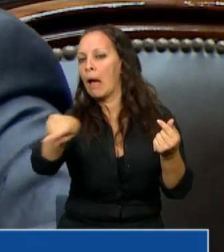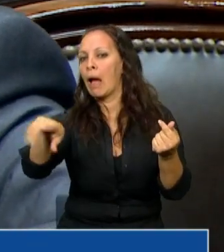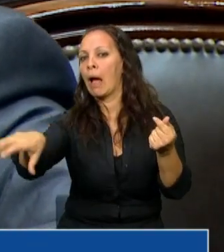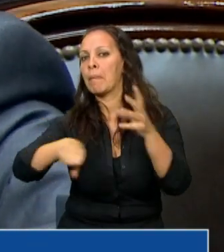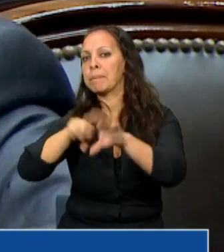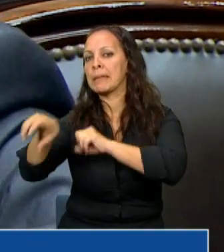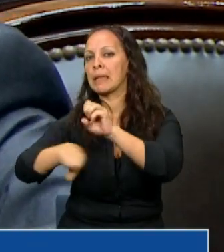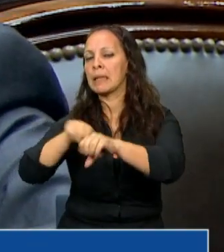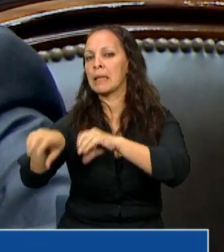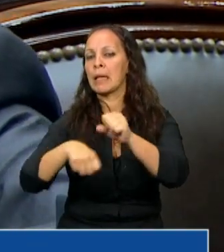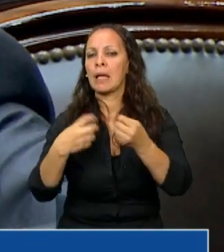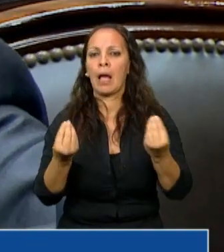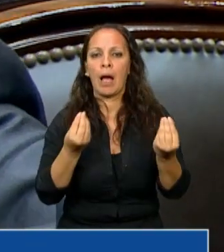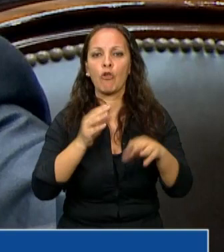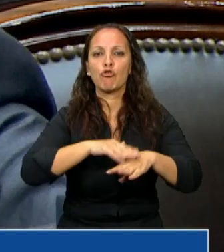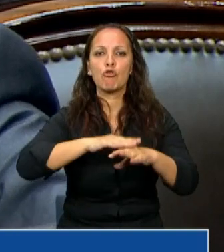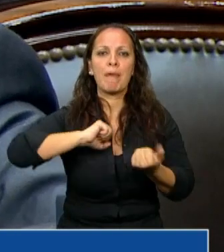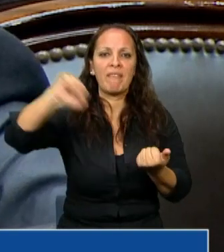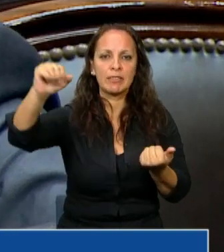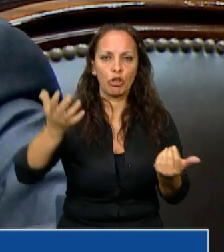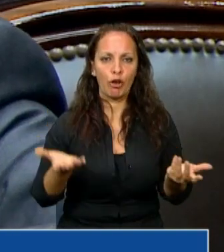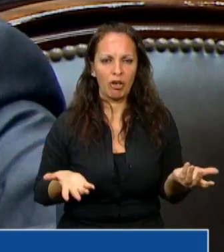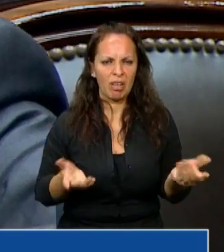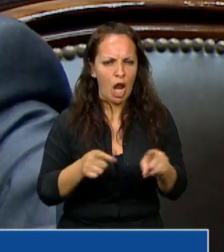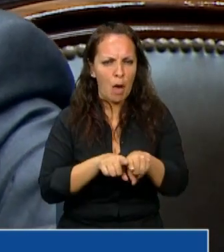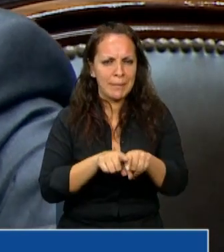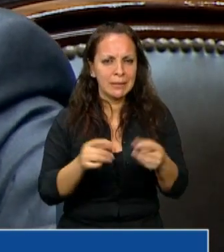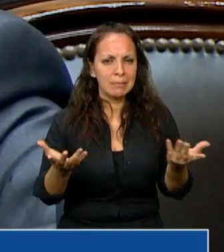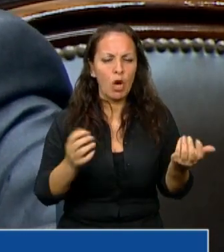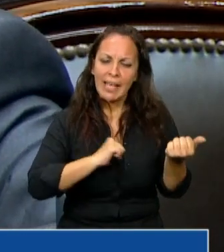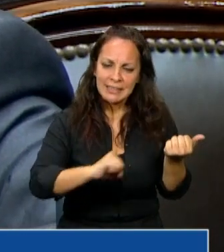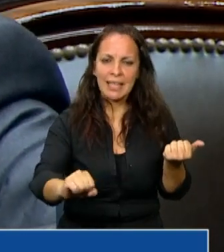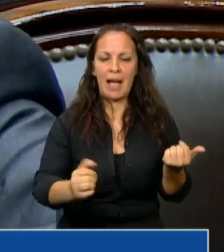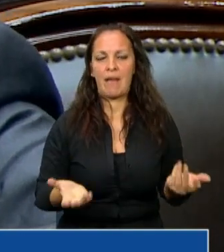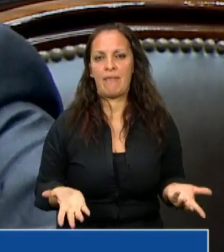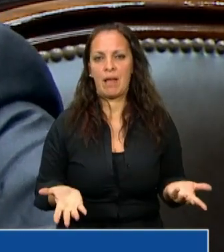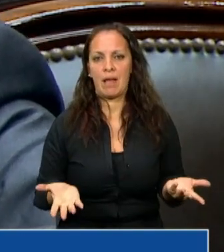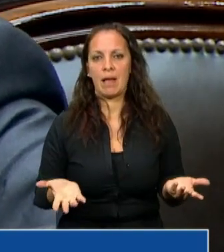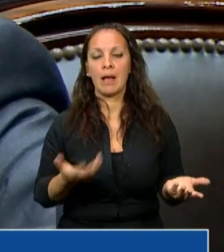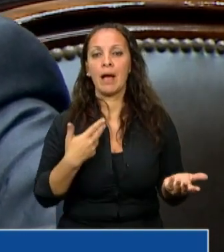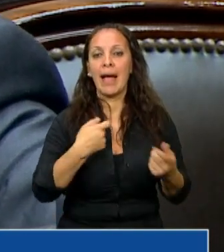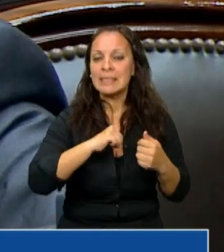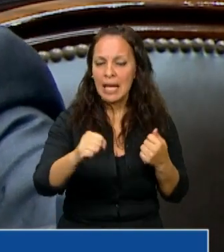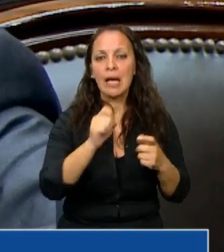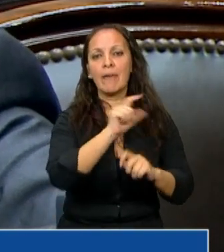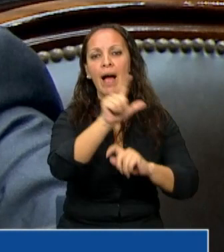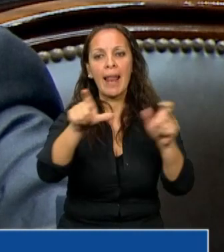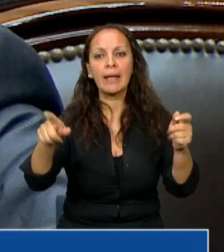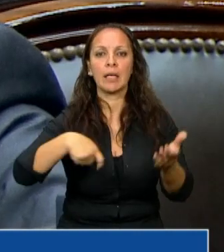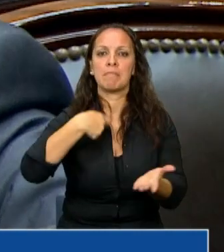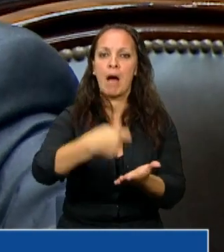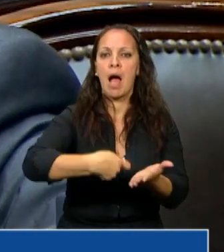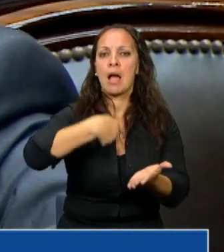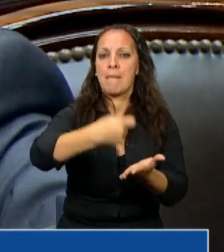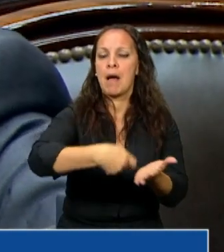otra como consecuencia de la inflación. No estafemos a nuestros ciudadanos, a los contribuyentes, a aquellos que pagan